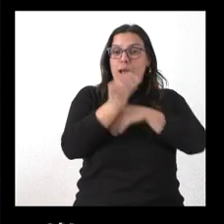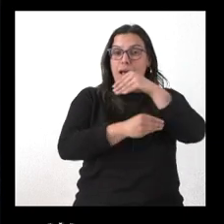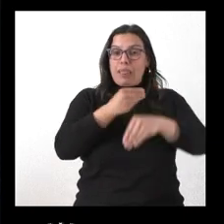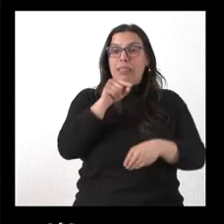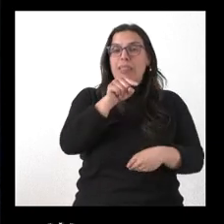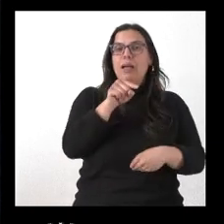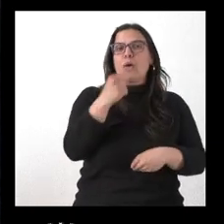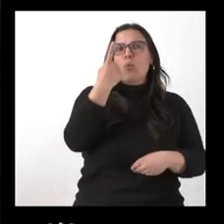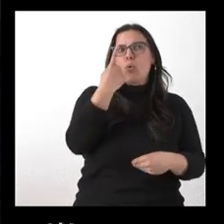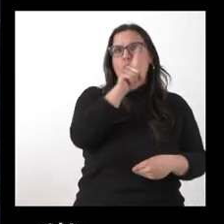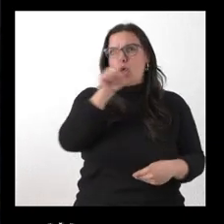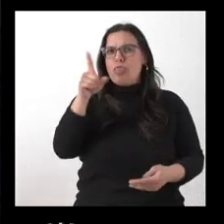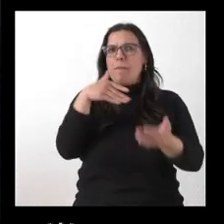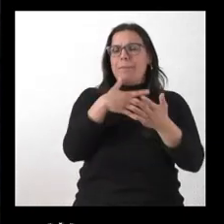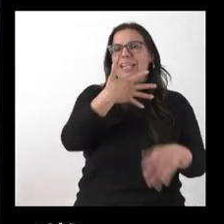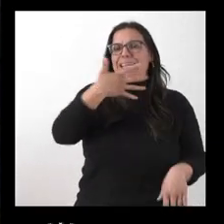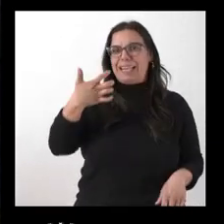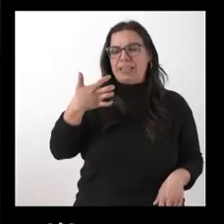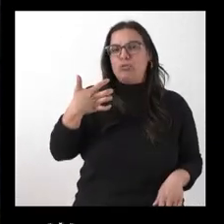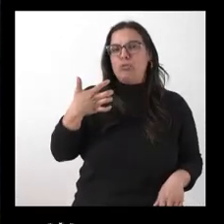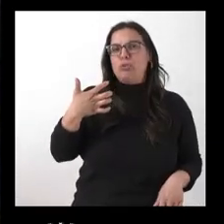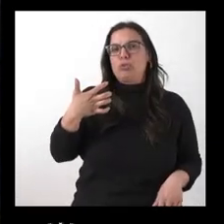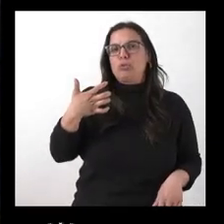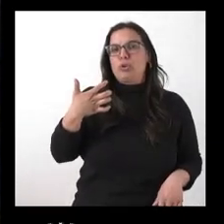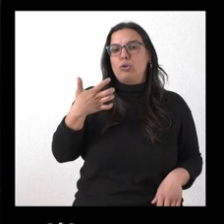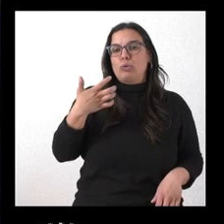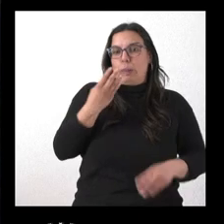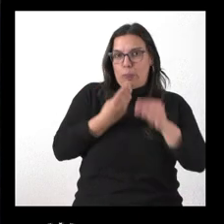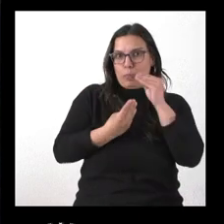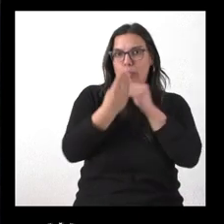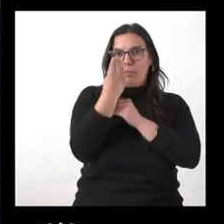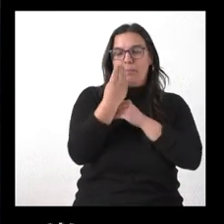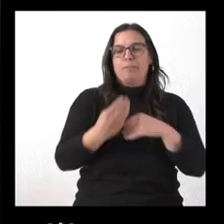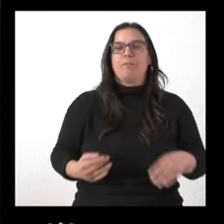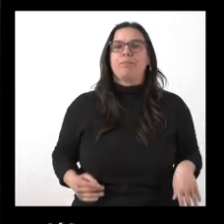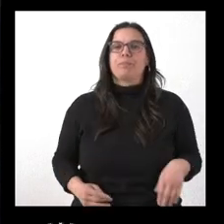es de unos 11.500 recién nacidos